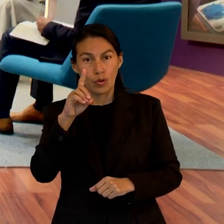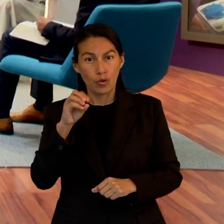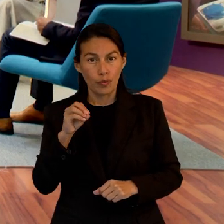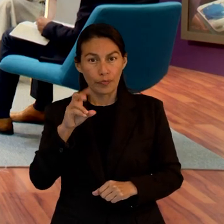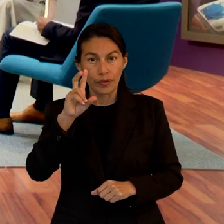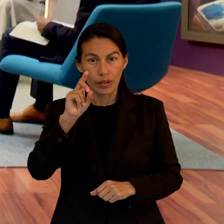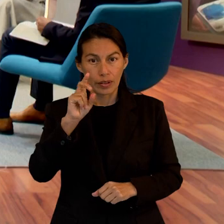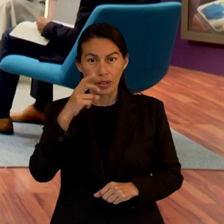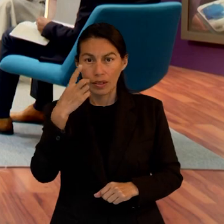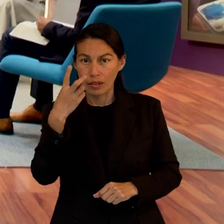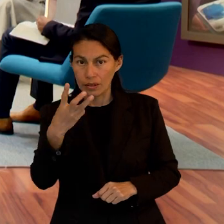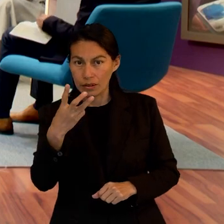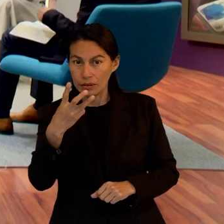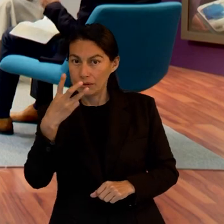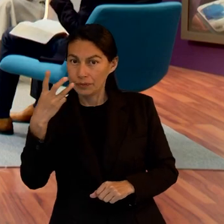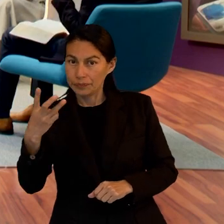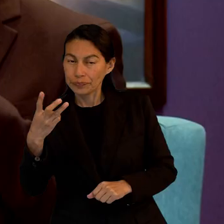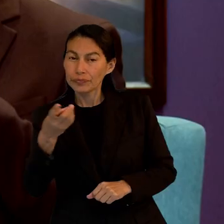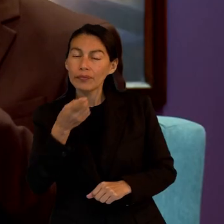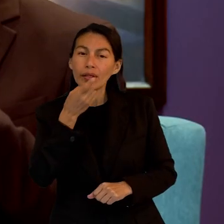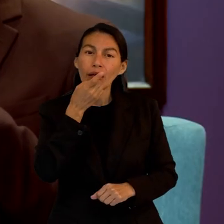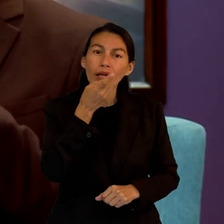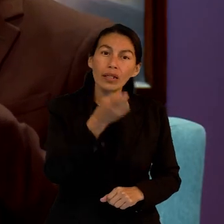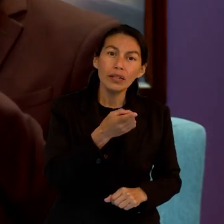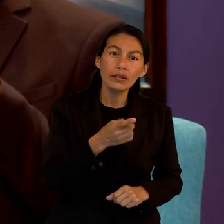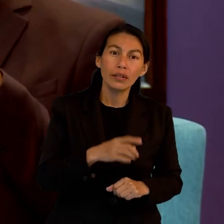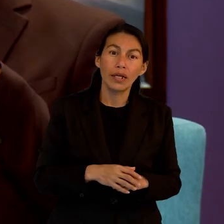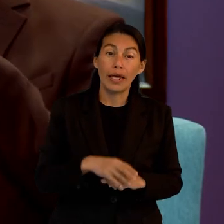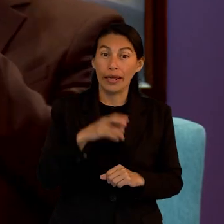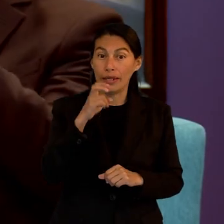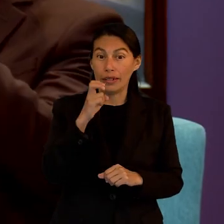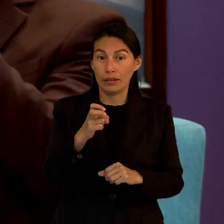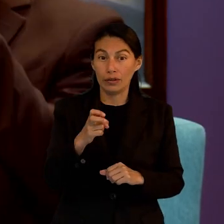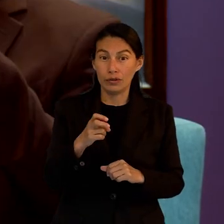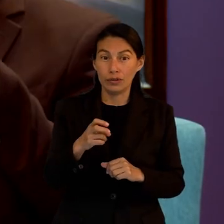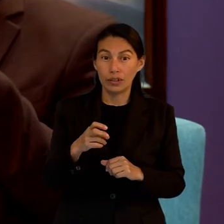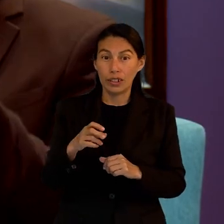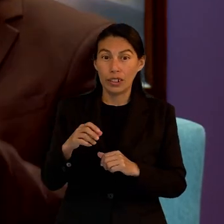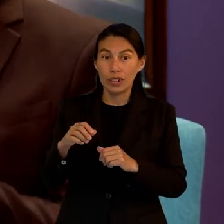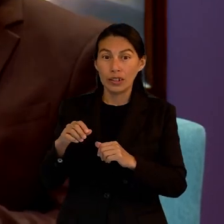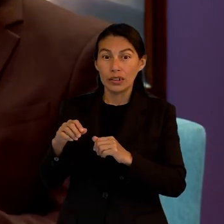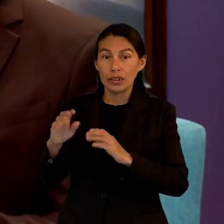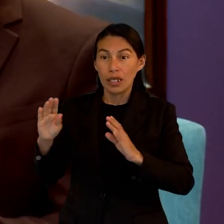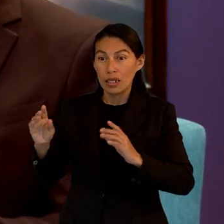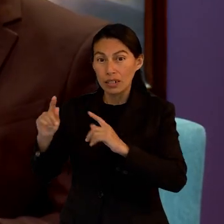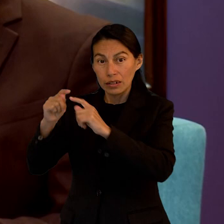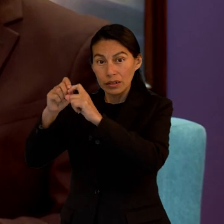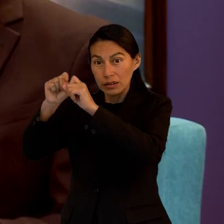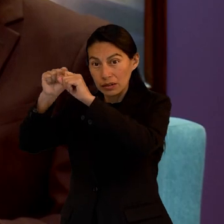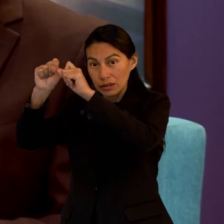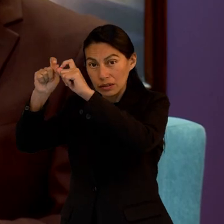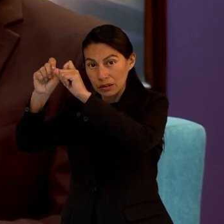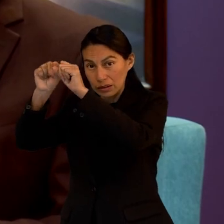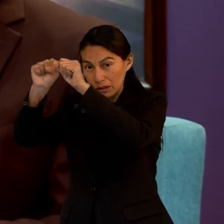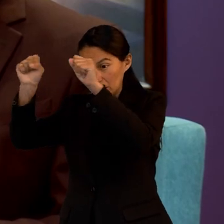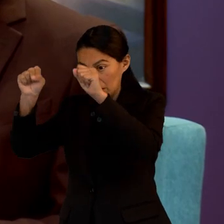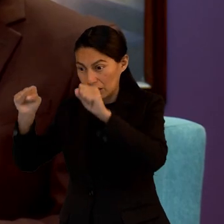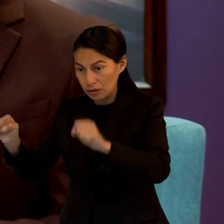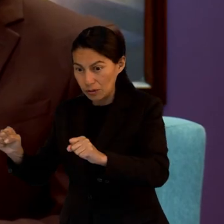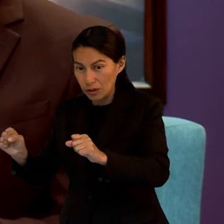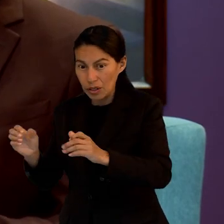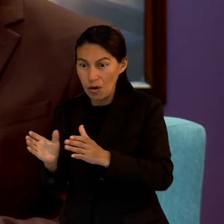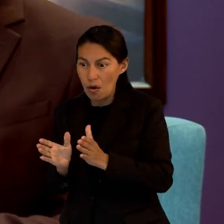3 por tanto moisés atrás la tienda de reunión y lo armó lejos lejos fuera del campamento sin embargo